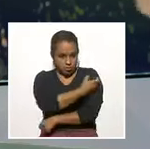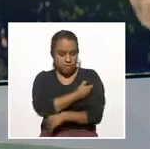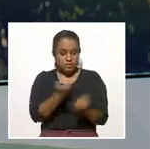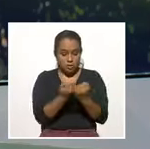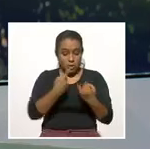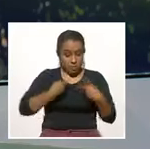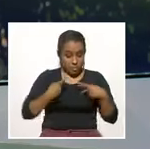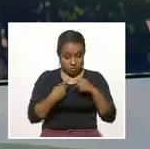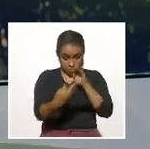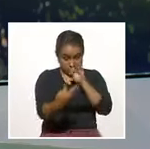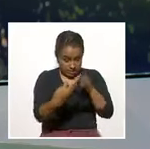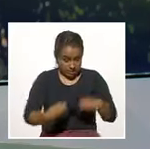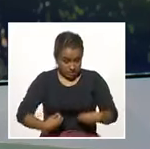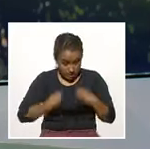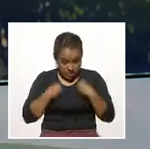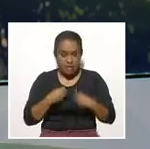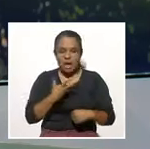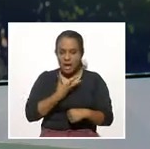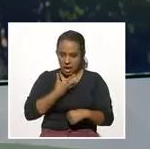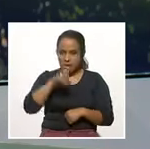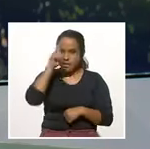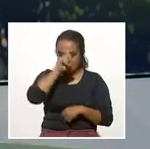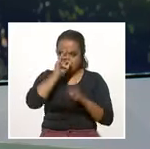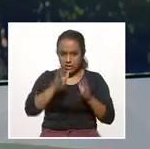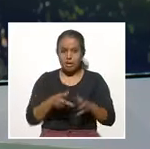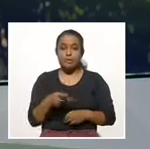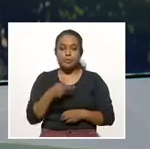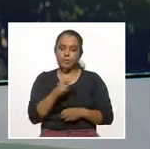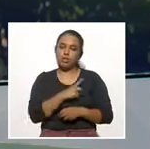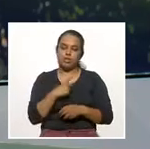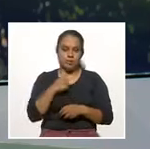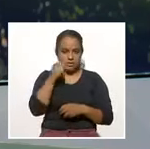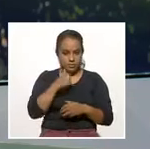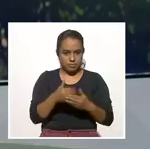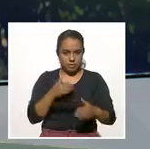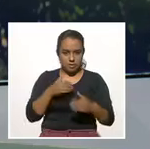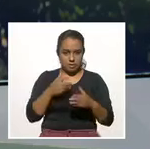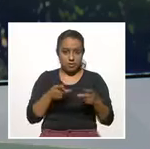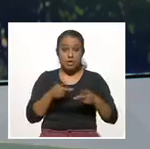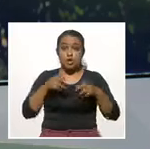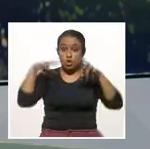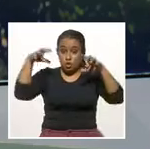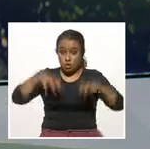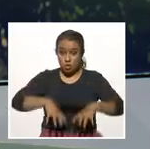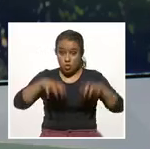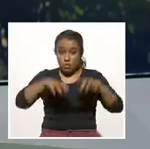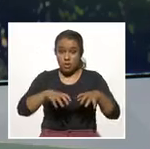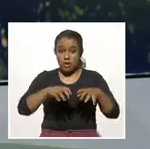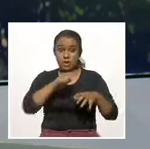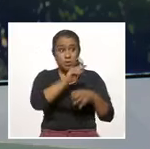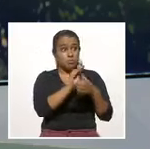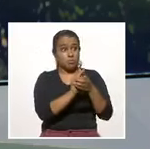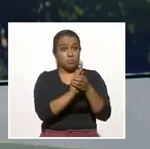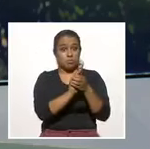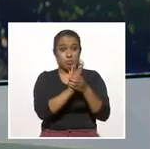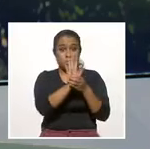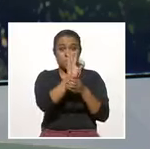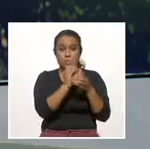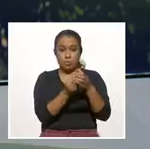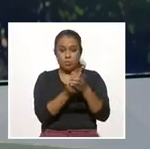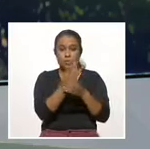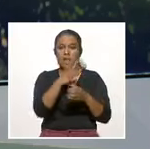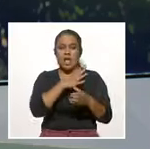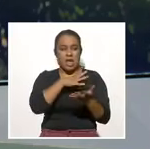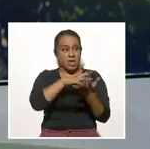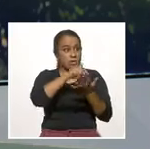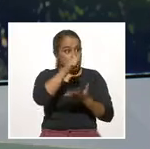Todo para los que viven cerca del lugar. Así es, así ¿no? es. Pero tenemos que estar preparados en época de lluvias, con una exhalación importante del volcán, con contenidos de